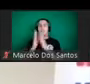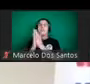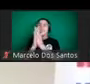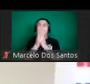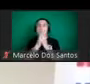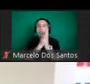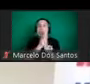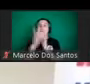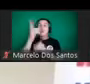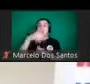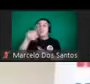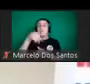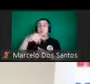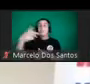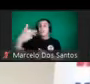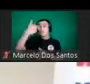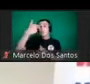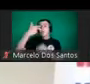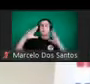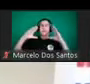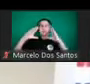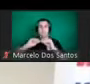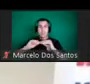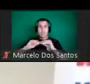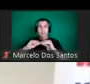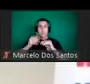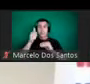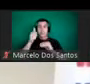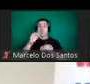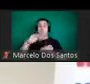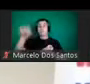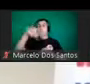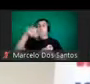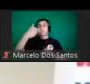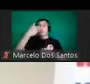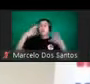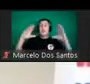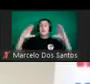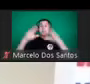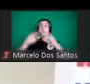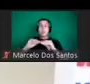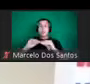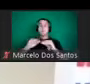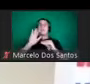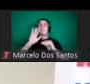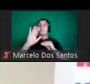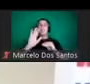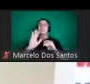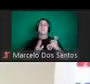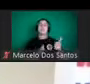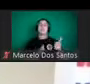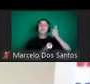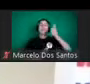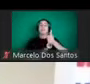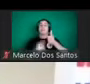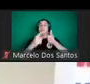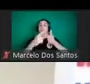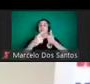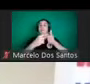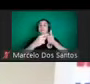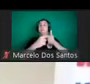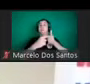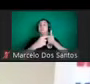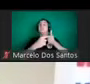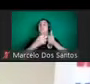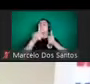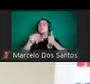cámaras de manera que el intérprete de lengua de señas quede en modo visible para los